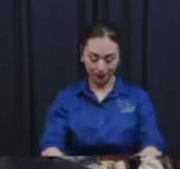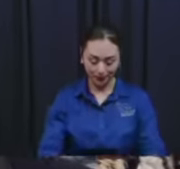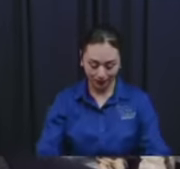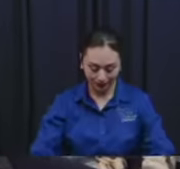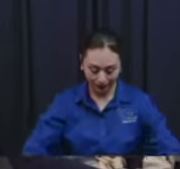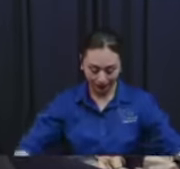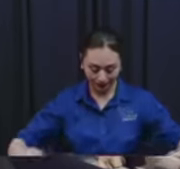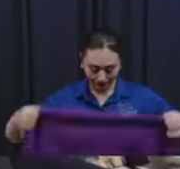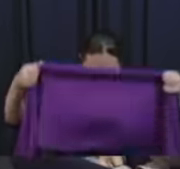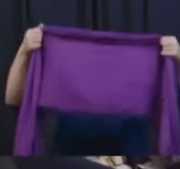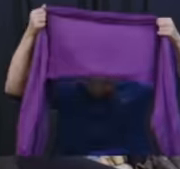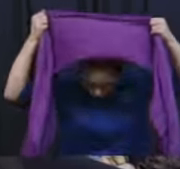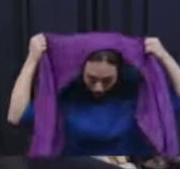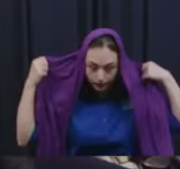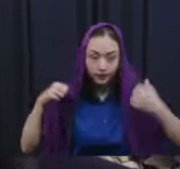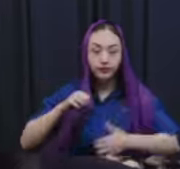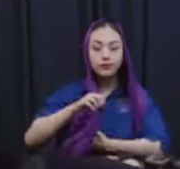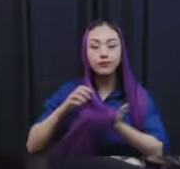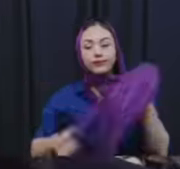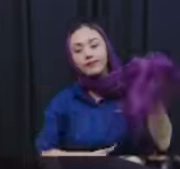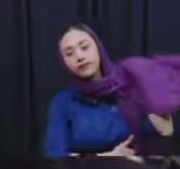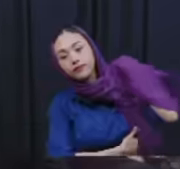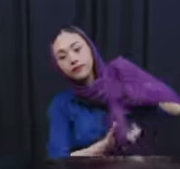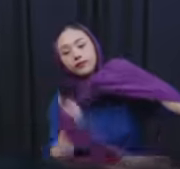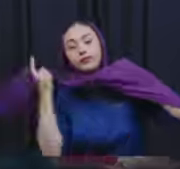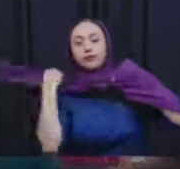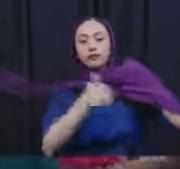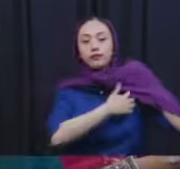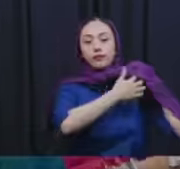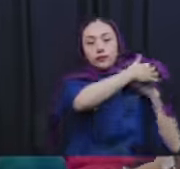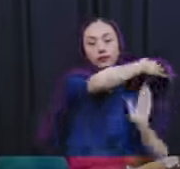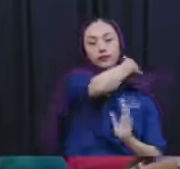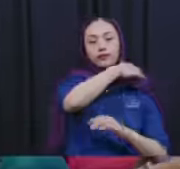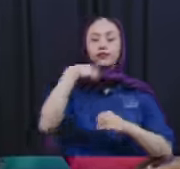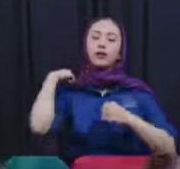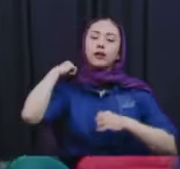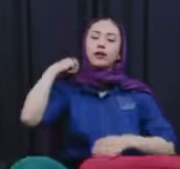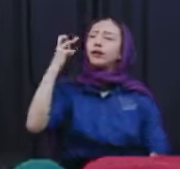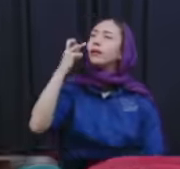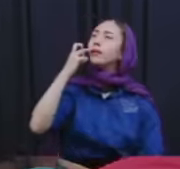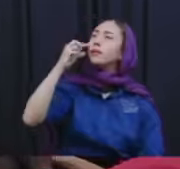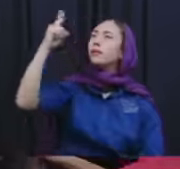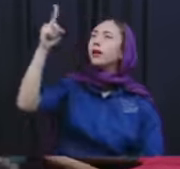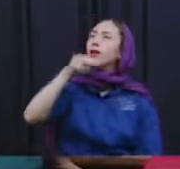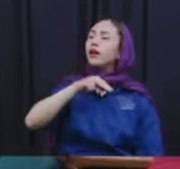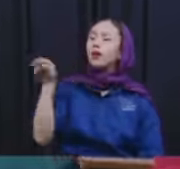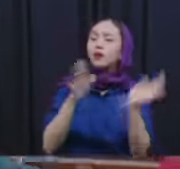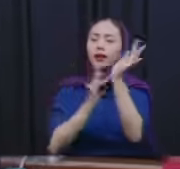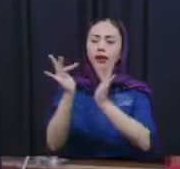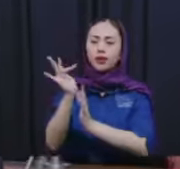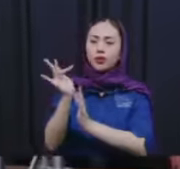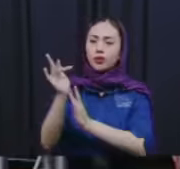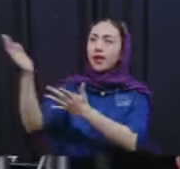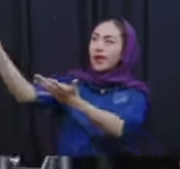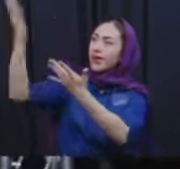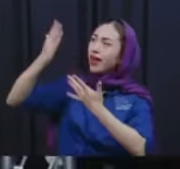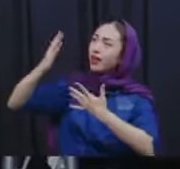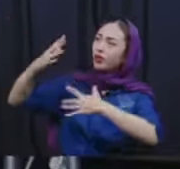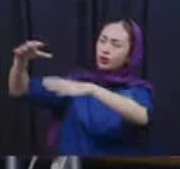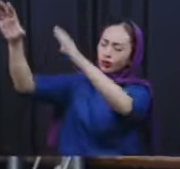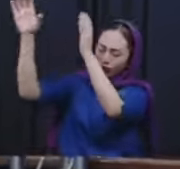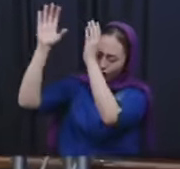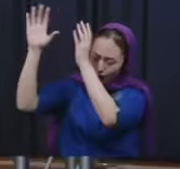de Jesús llénanos del conocimiento de tu gracia señor para que podamos continuar nosotros